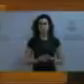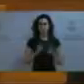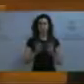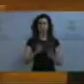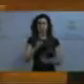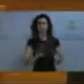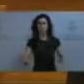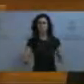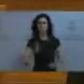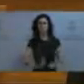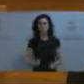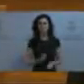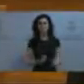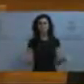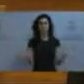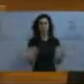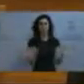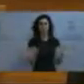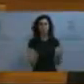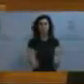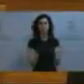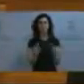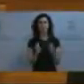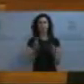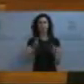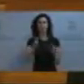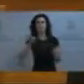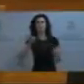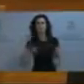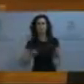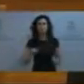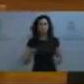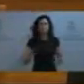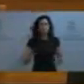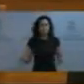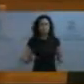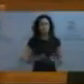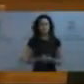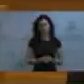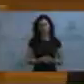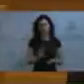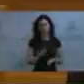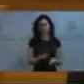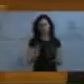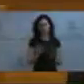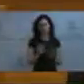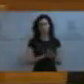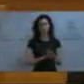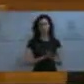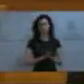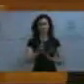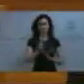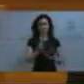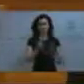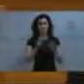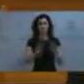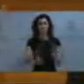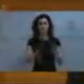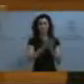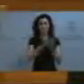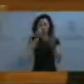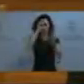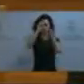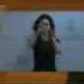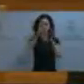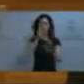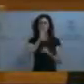personal, mientras no se doten esas UBIs, nada vamos a hacer para avanzar. Ni en código ICTUS, que parece como que